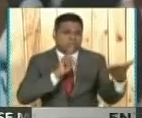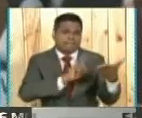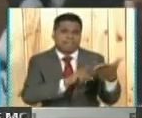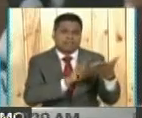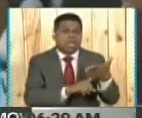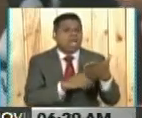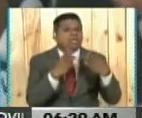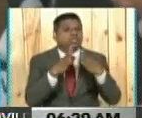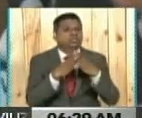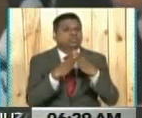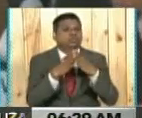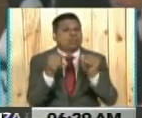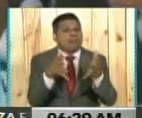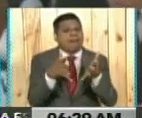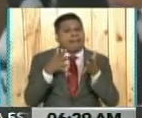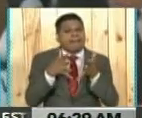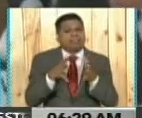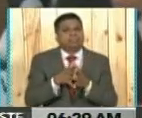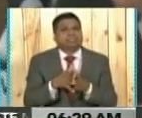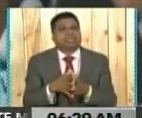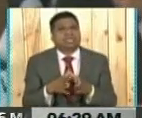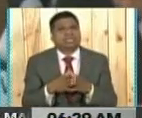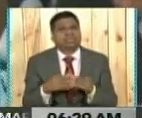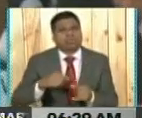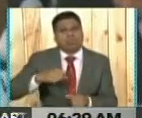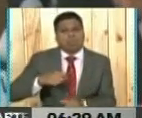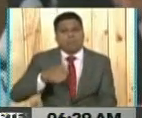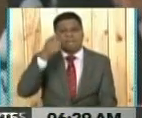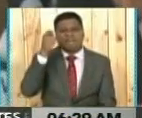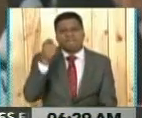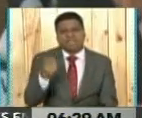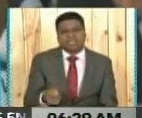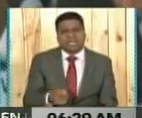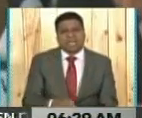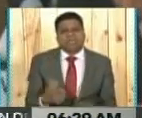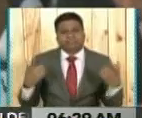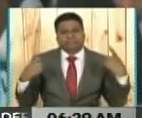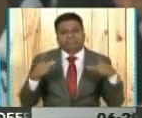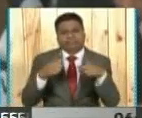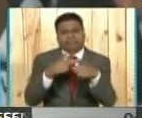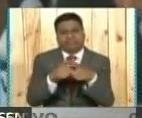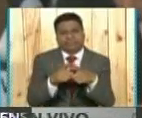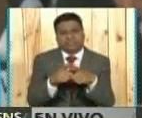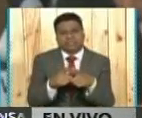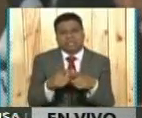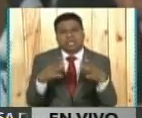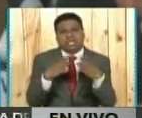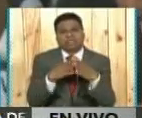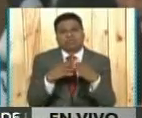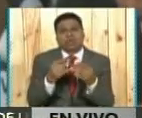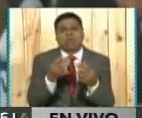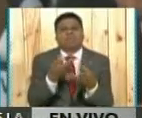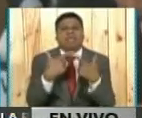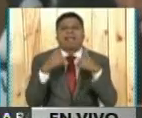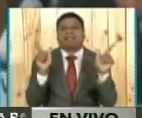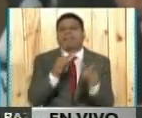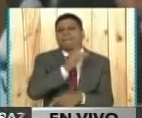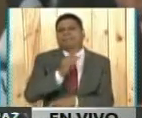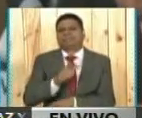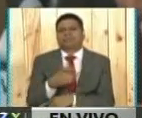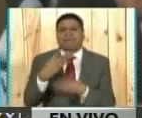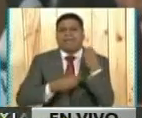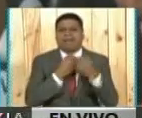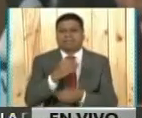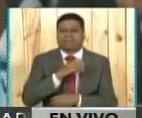oposición para darles estabilidad a los fiscales. En la reducción de la impunidad, de los delitos por vulneración de los derechos